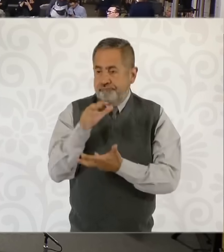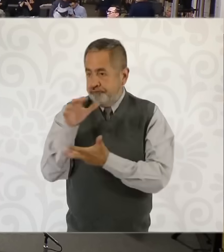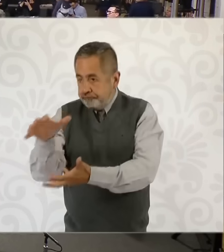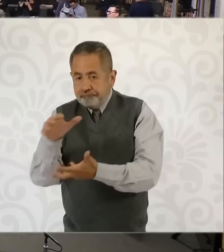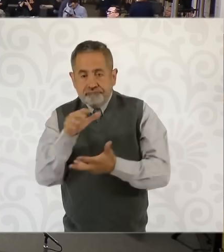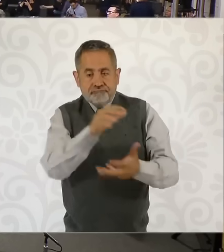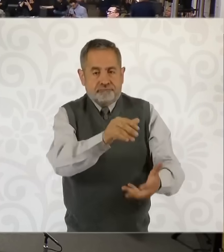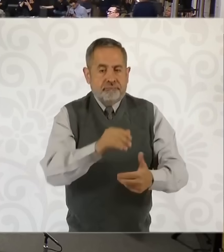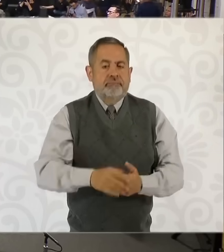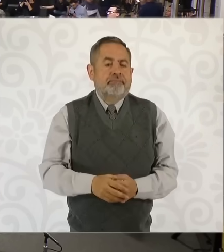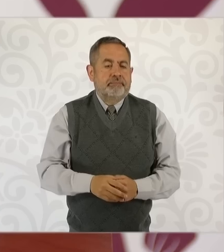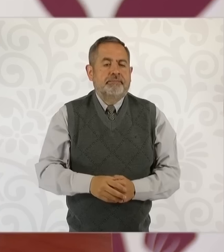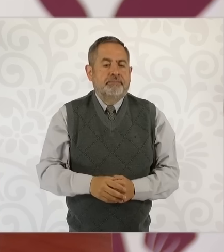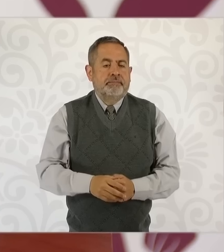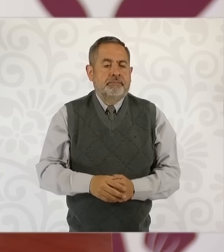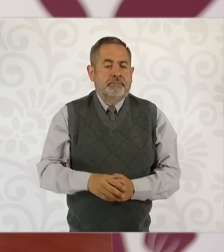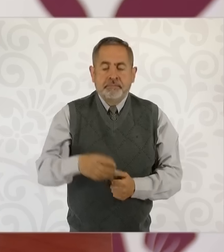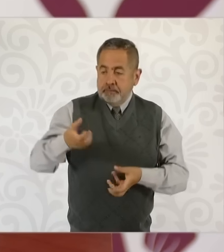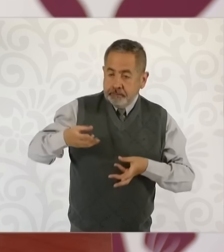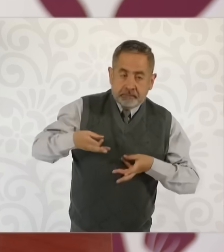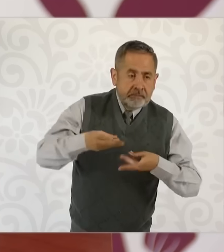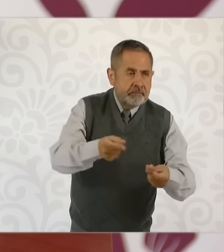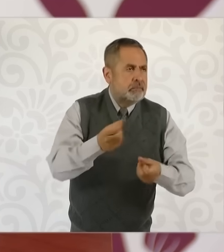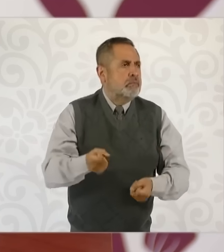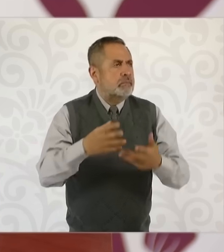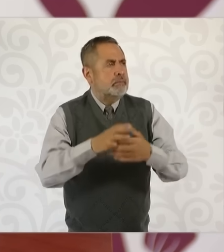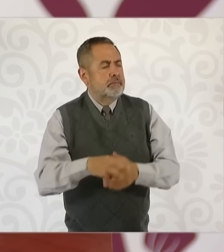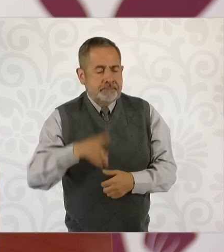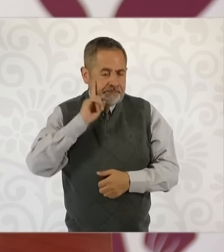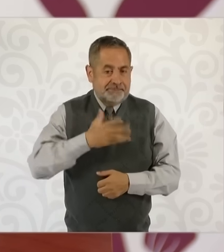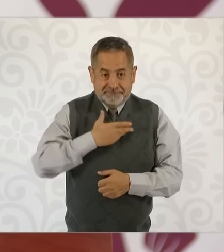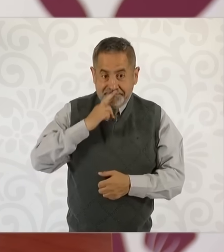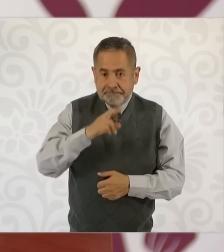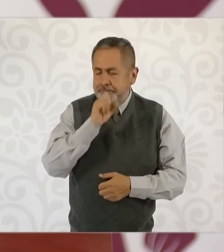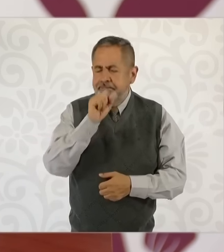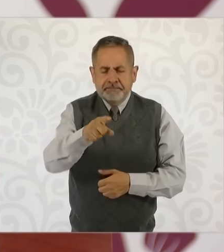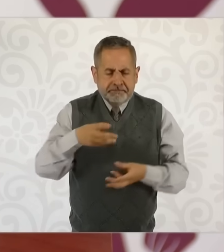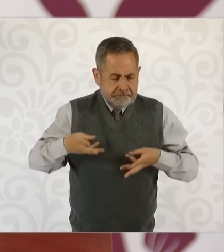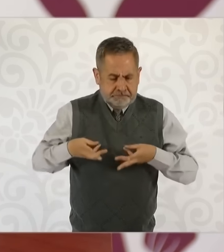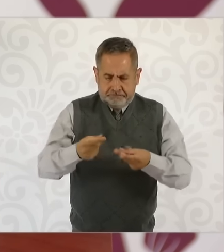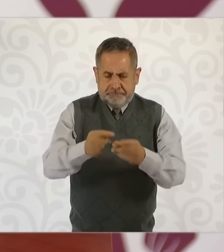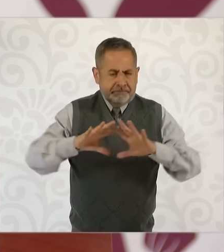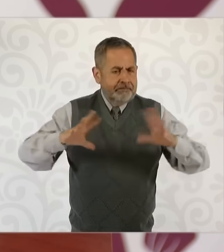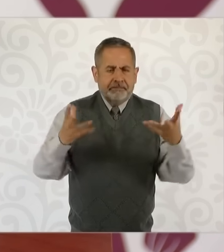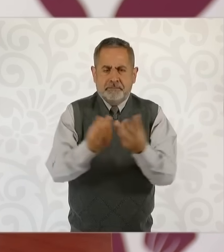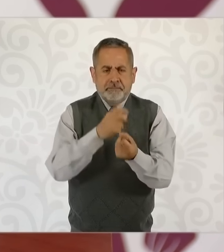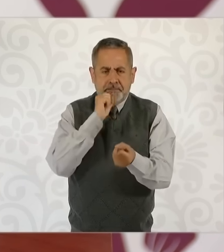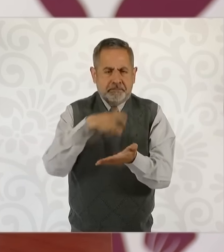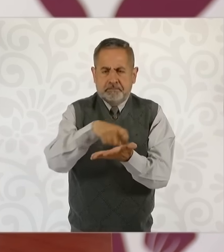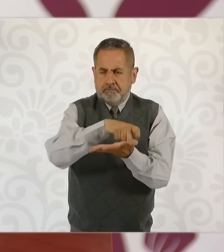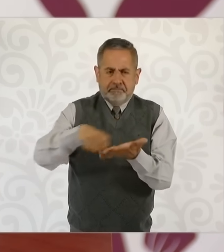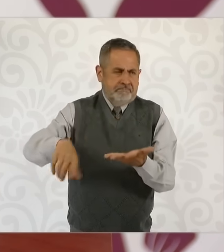para esta? Es parte de la misma inversión de medicamentos que se tiene para este año y el próximo año.